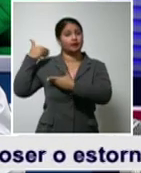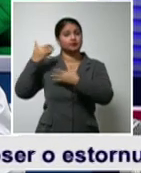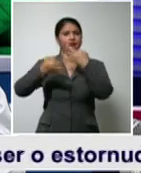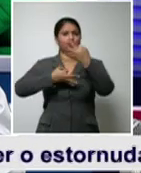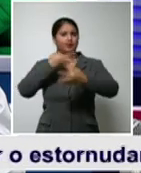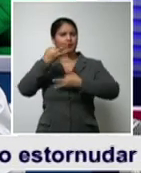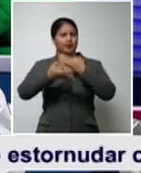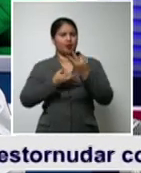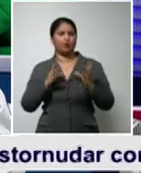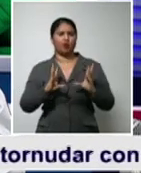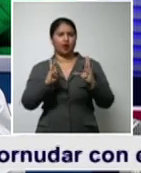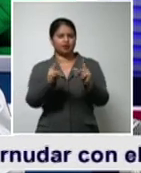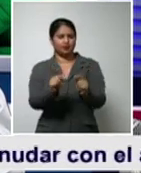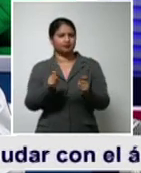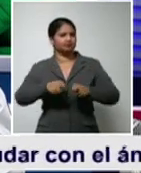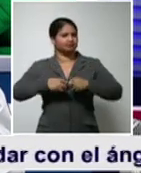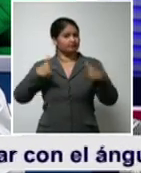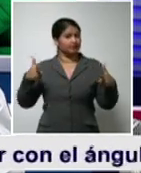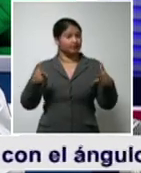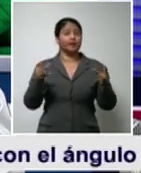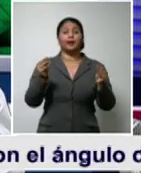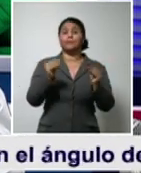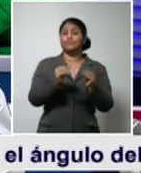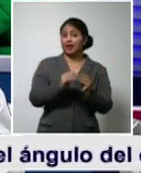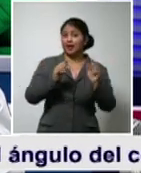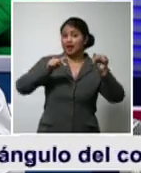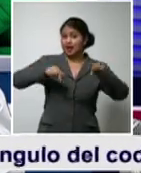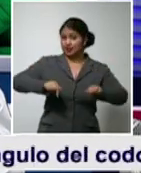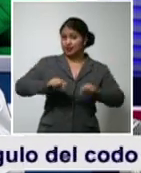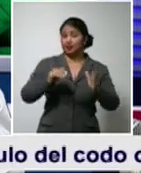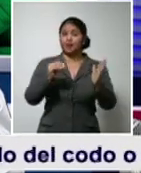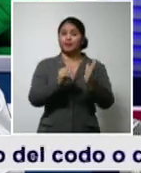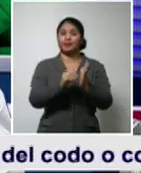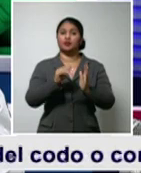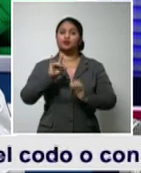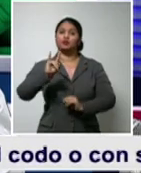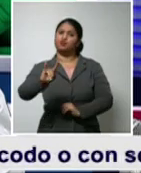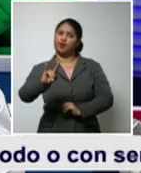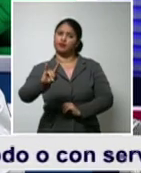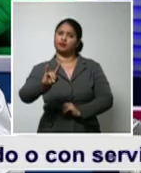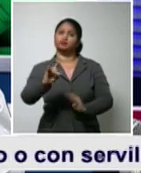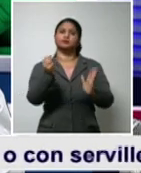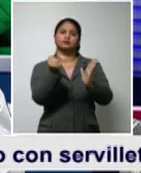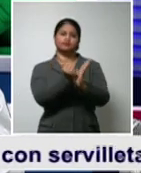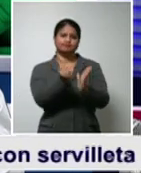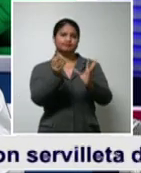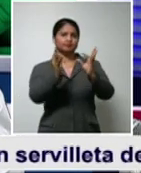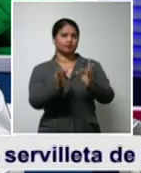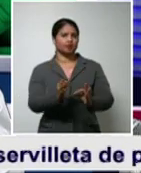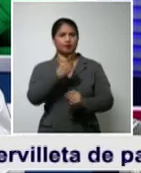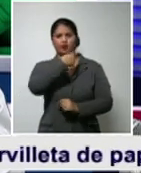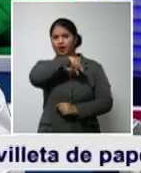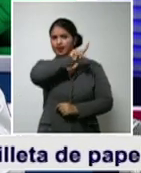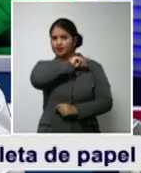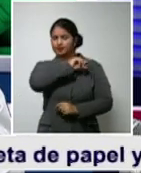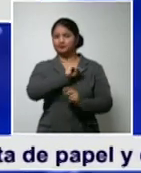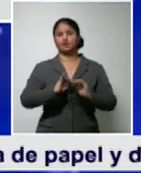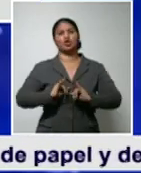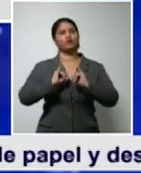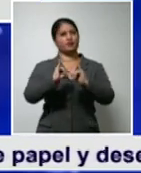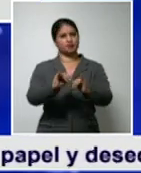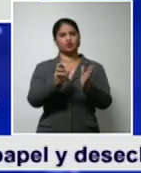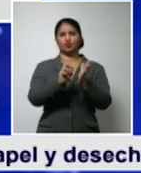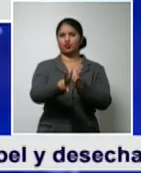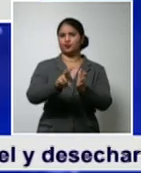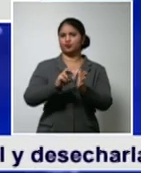de autóctonos, 1009 autóctonos se confirmaron ayer. Pinar del Río,